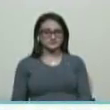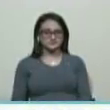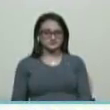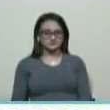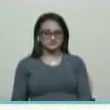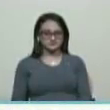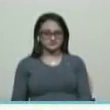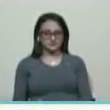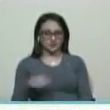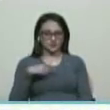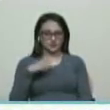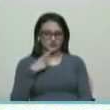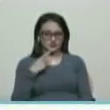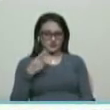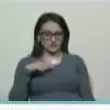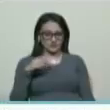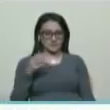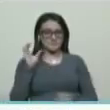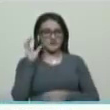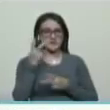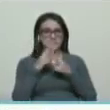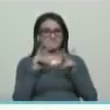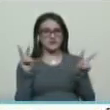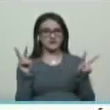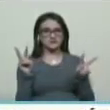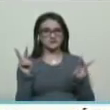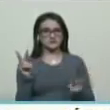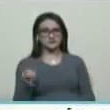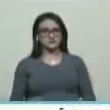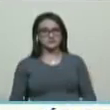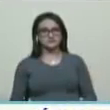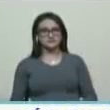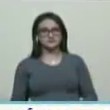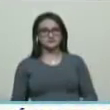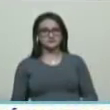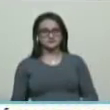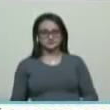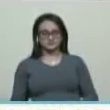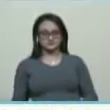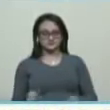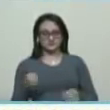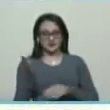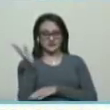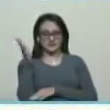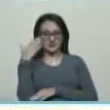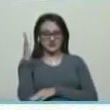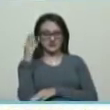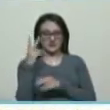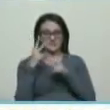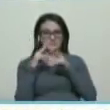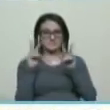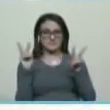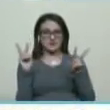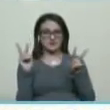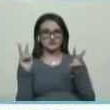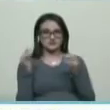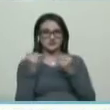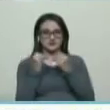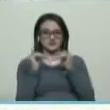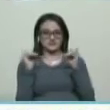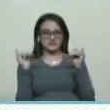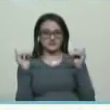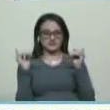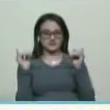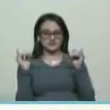dicho, somos un país pacifista. Somos un país que predicamos las banderas de la paz, de la independencia y de